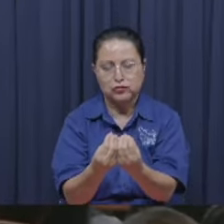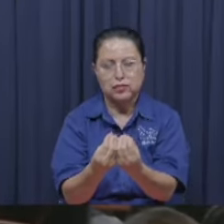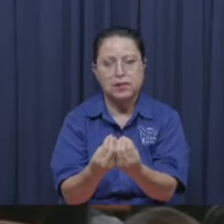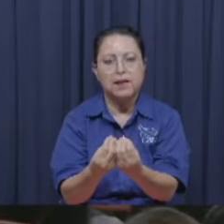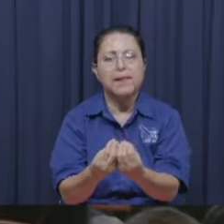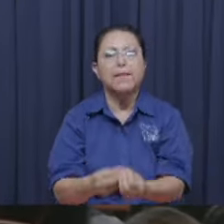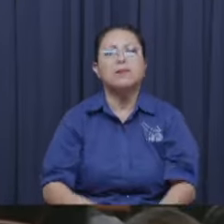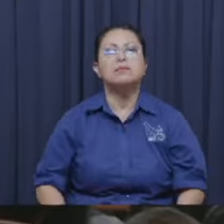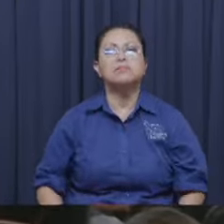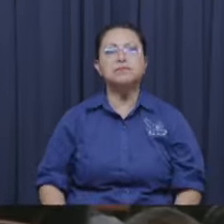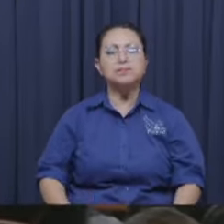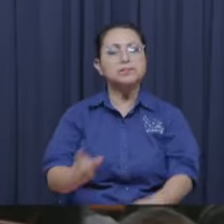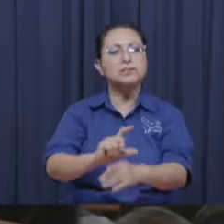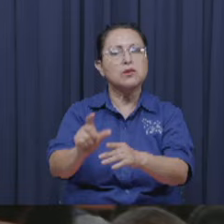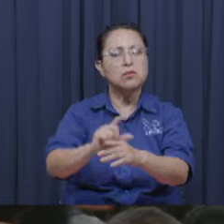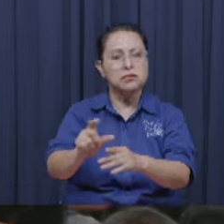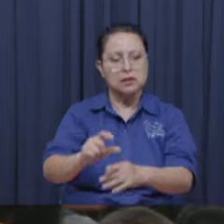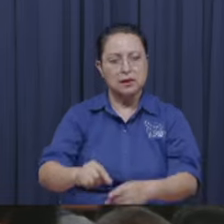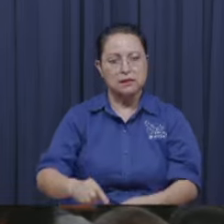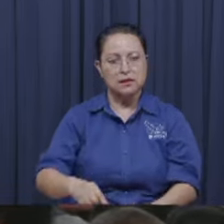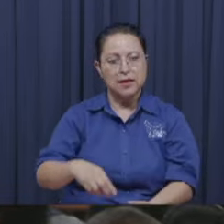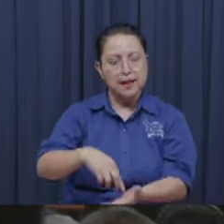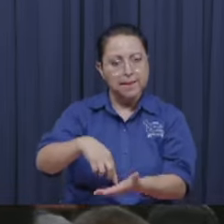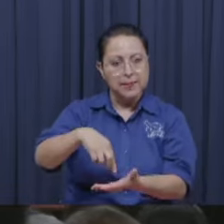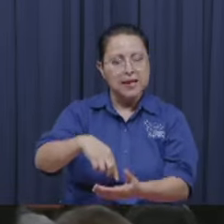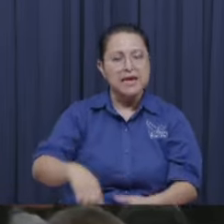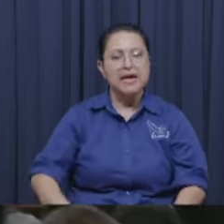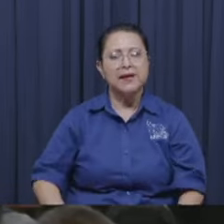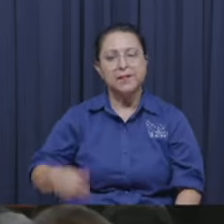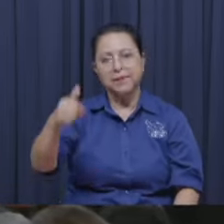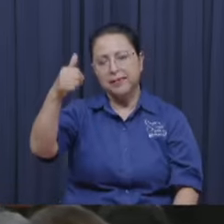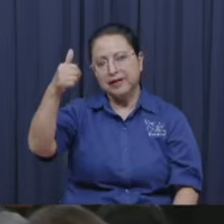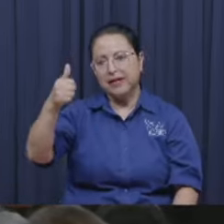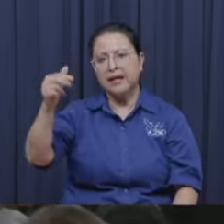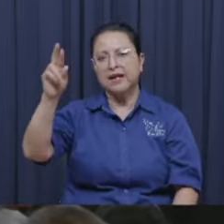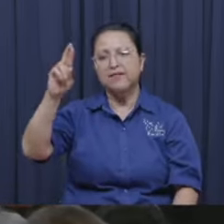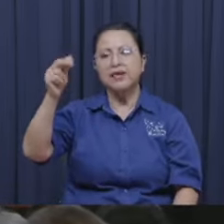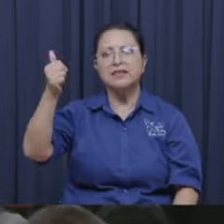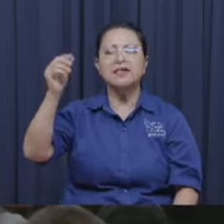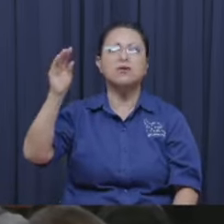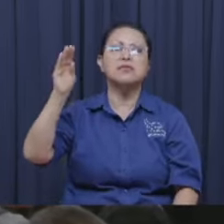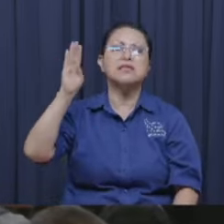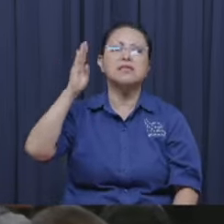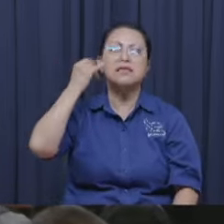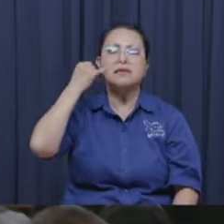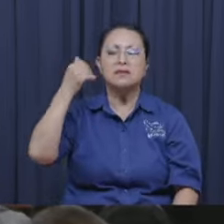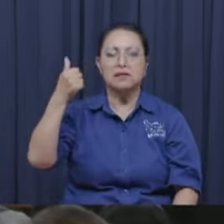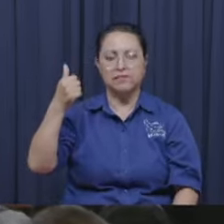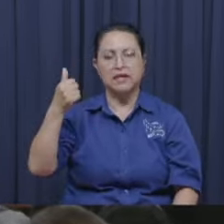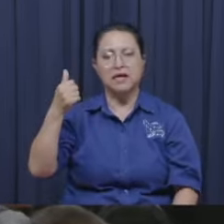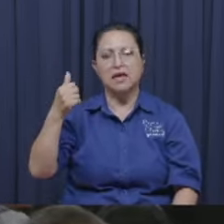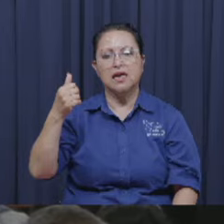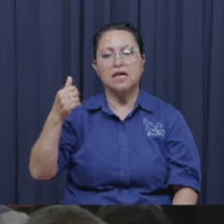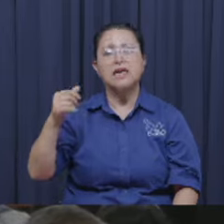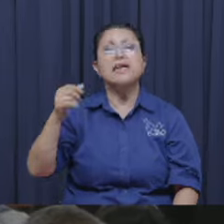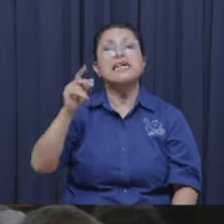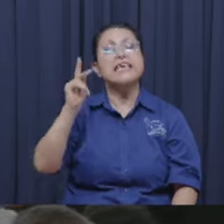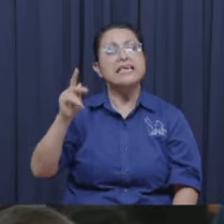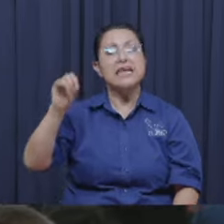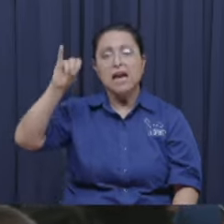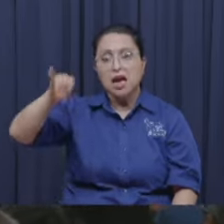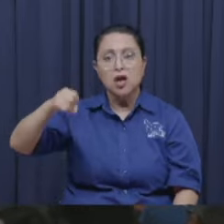también. Porque resulta que Arabia Saudita y Jordania se